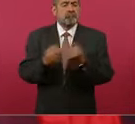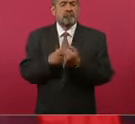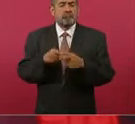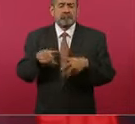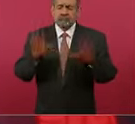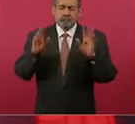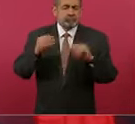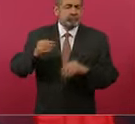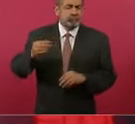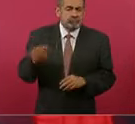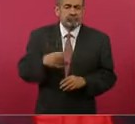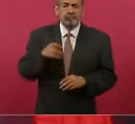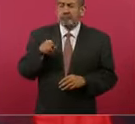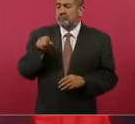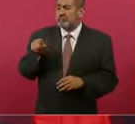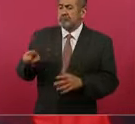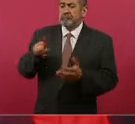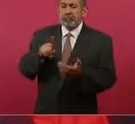no